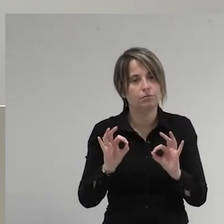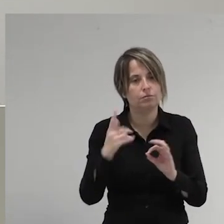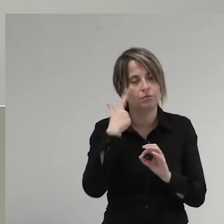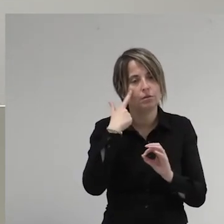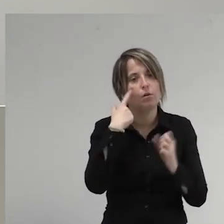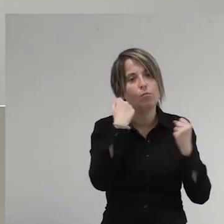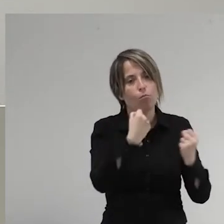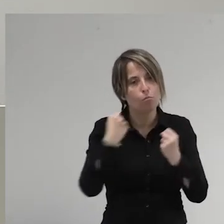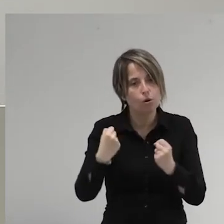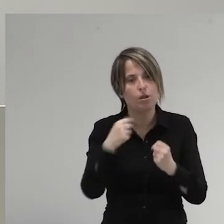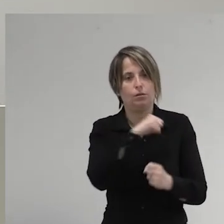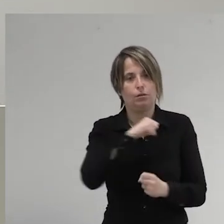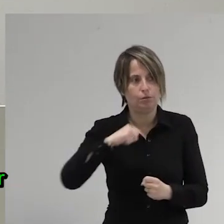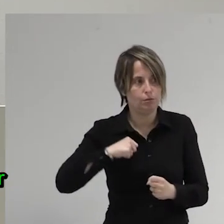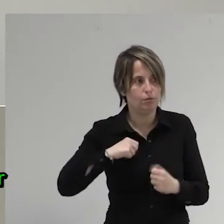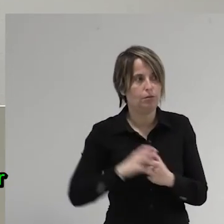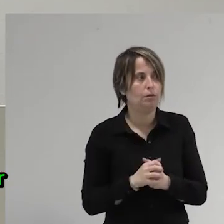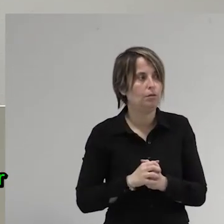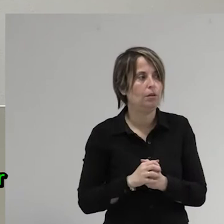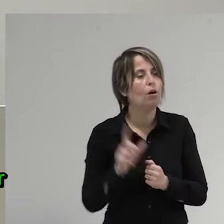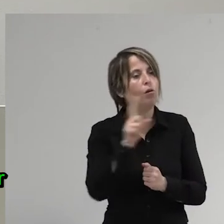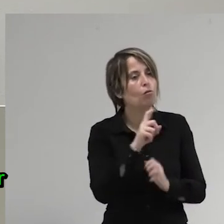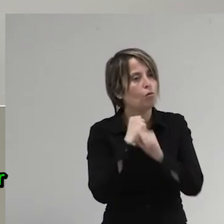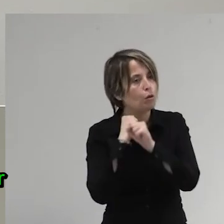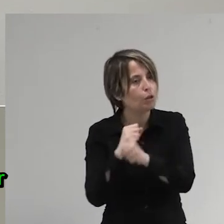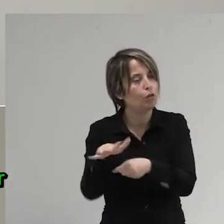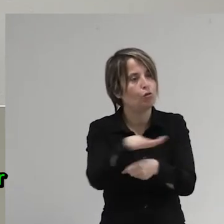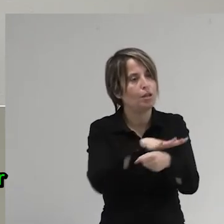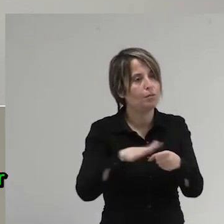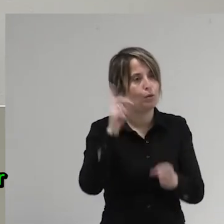con poder, con autonomía, no dependiendo de espacios de poder